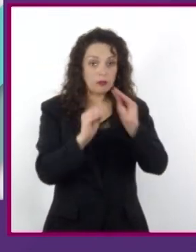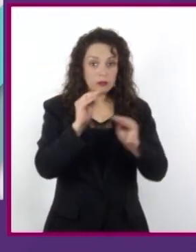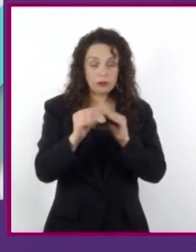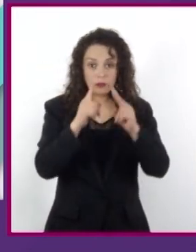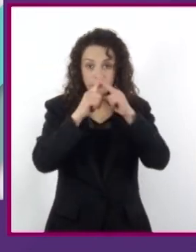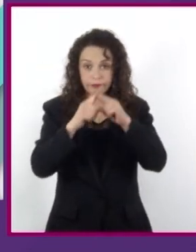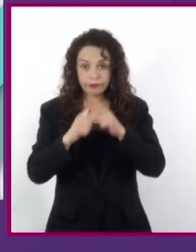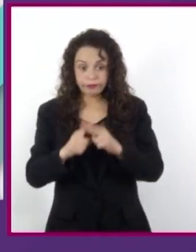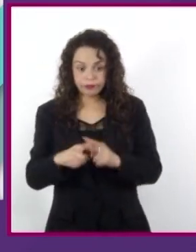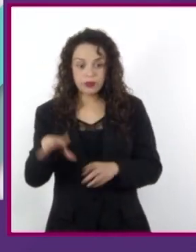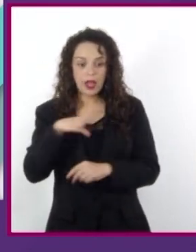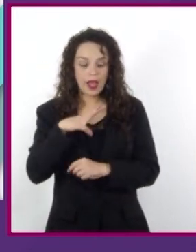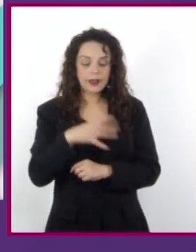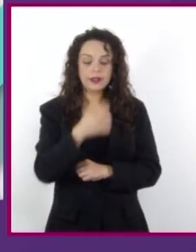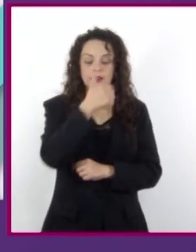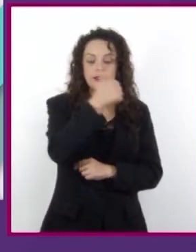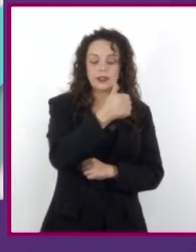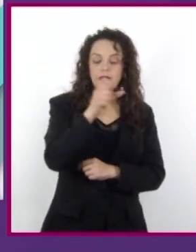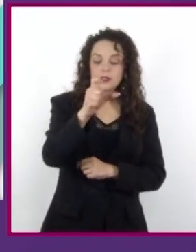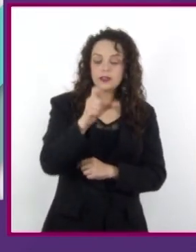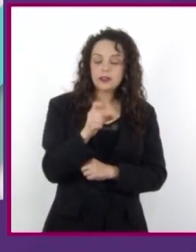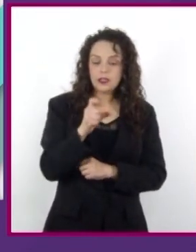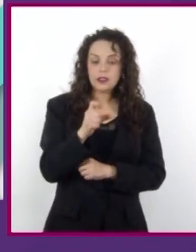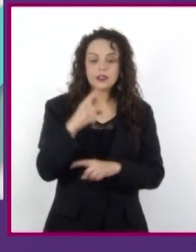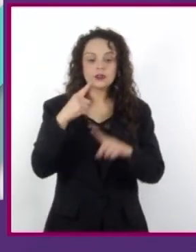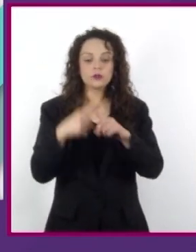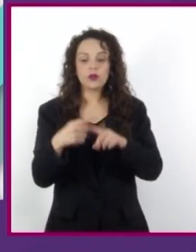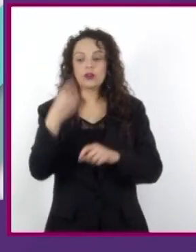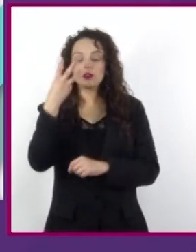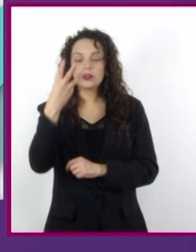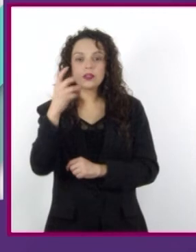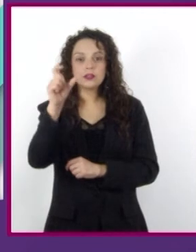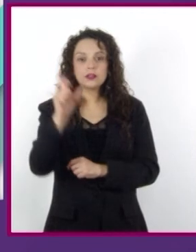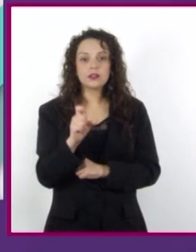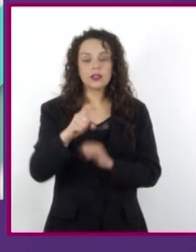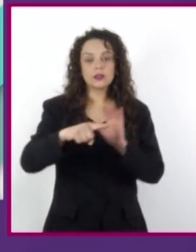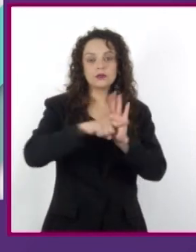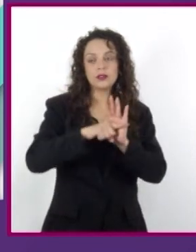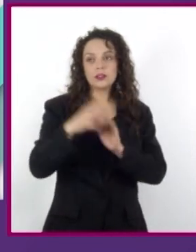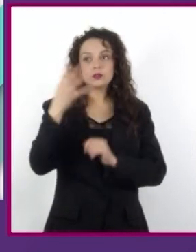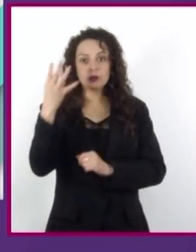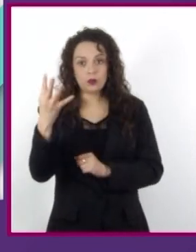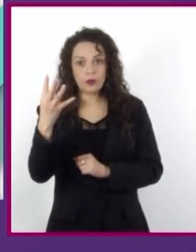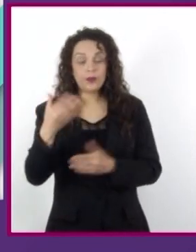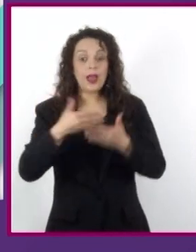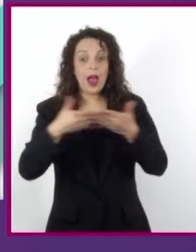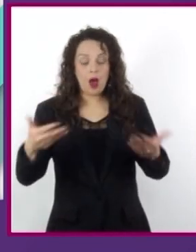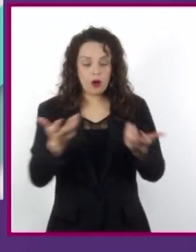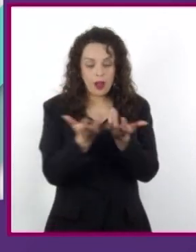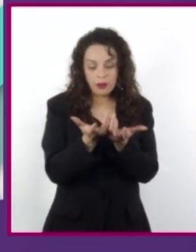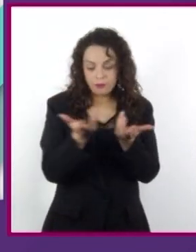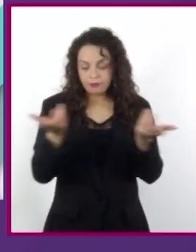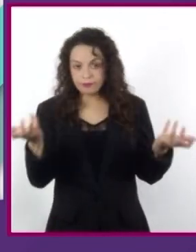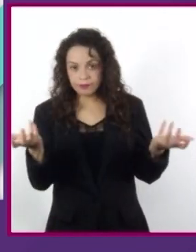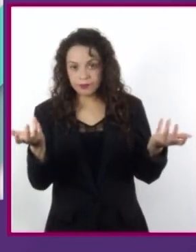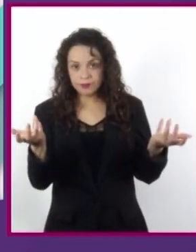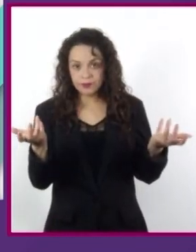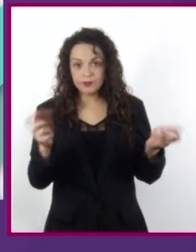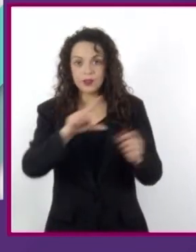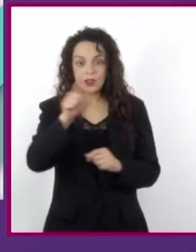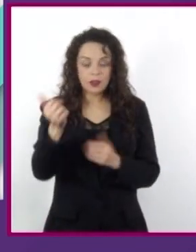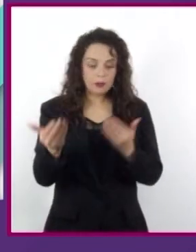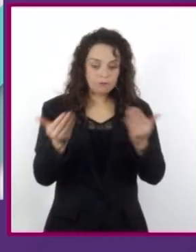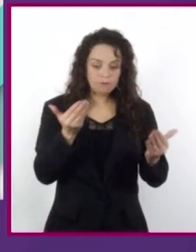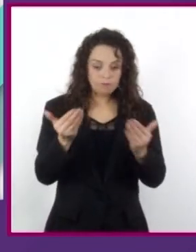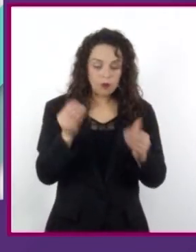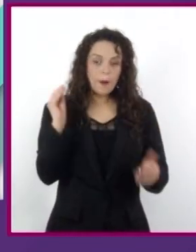obtenemos 6x por 3x menos 4. Ahora separamos los factores y los igualamos con